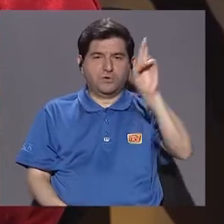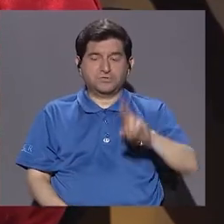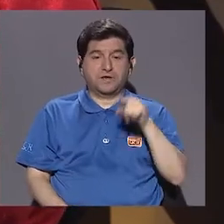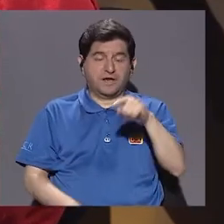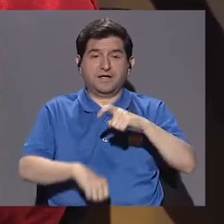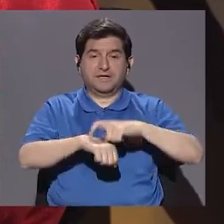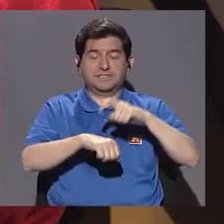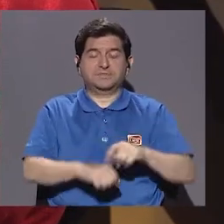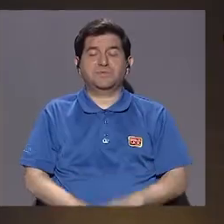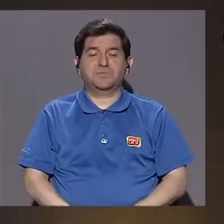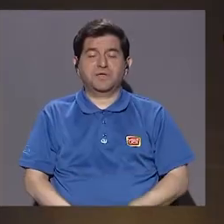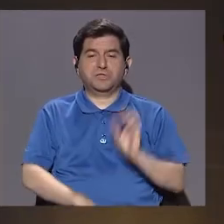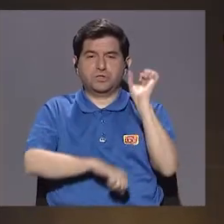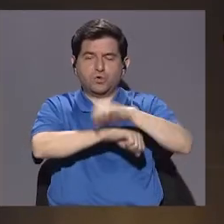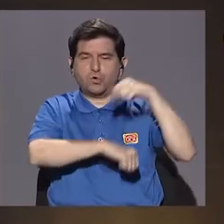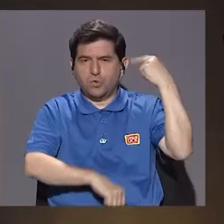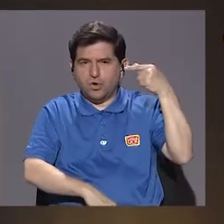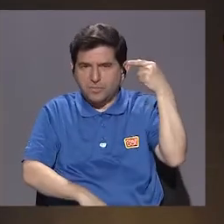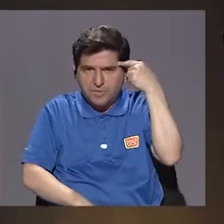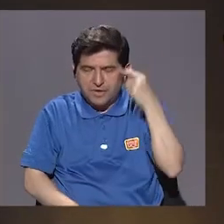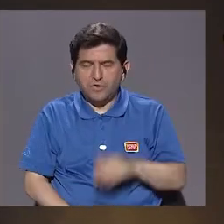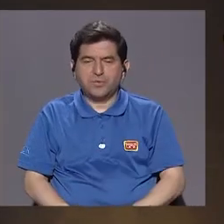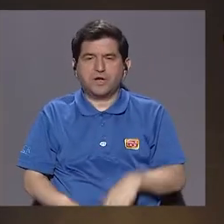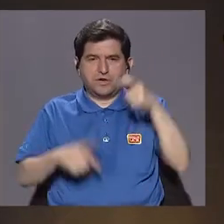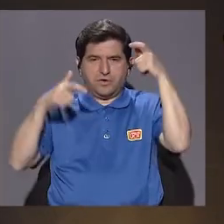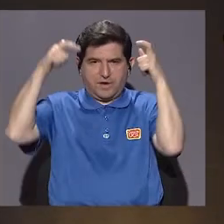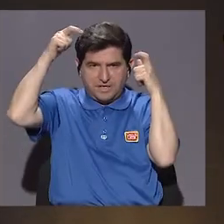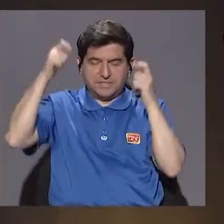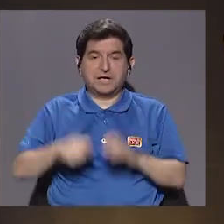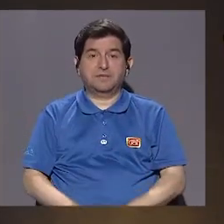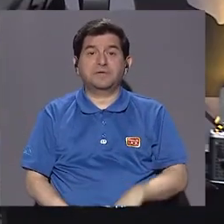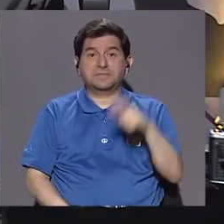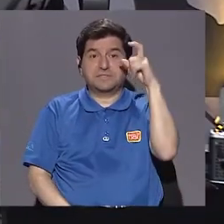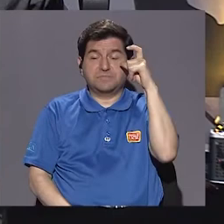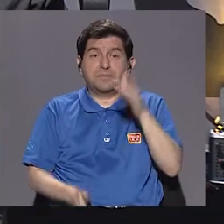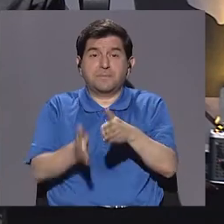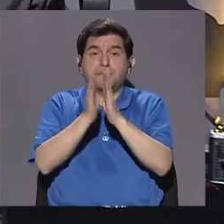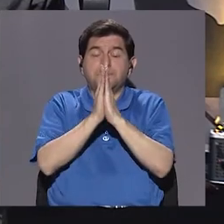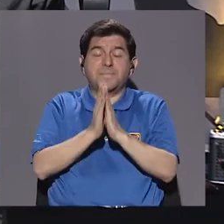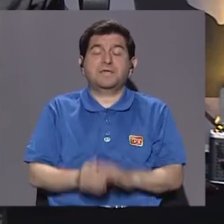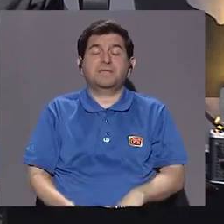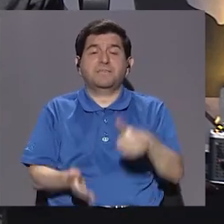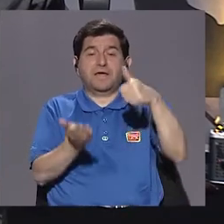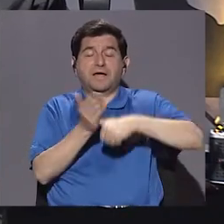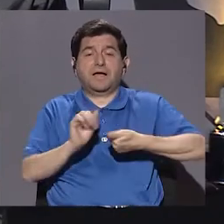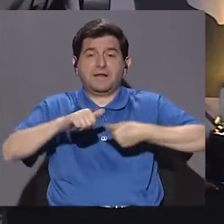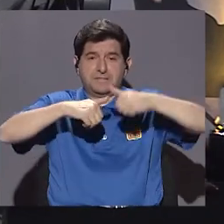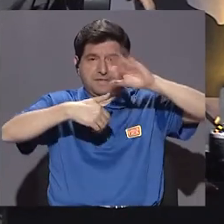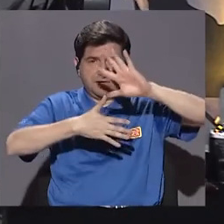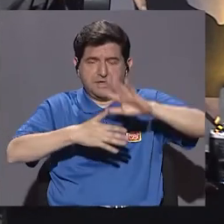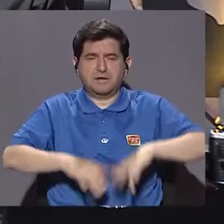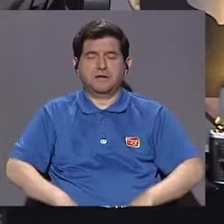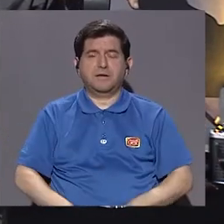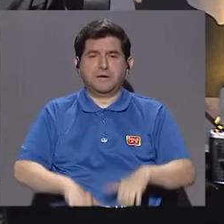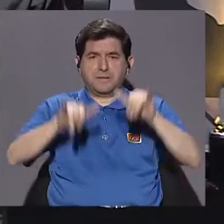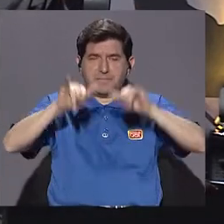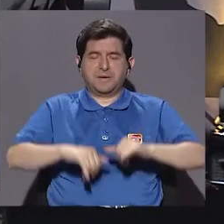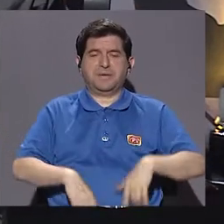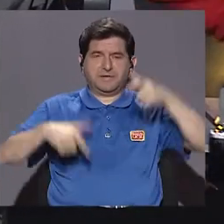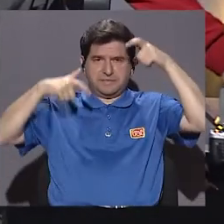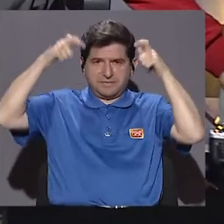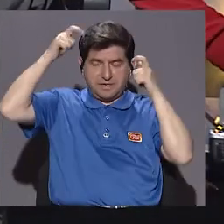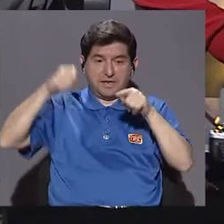estaba chávez que dura por las vías y miguel ángeles quien invoca la carta interamericana para preservar a chávez